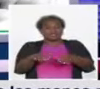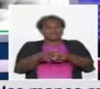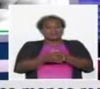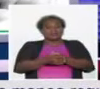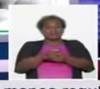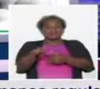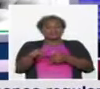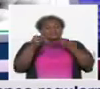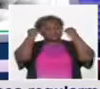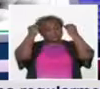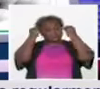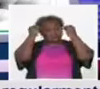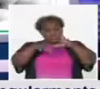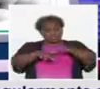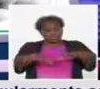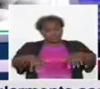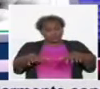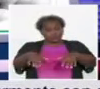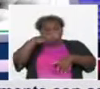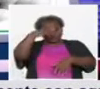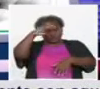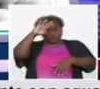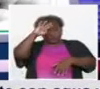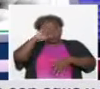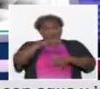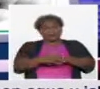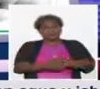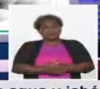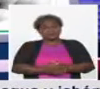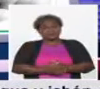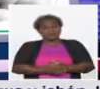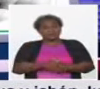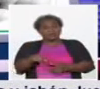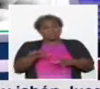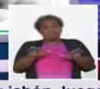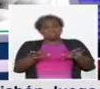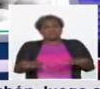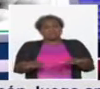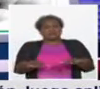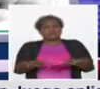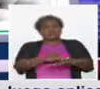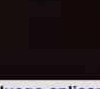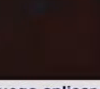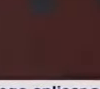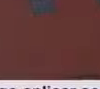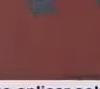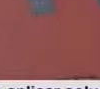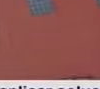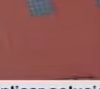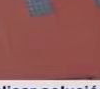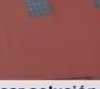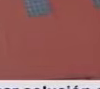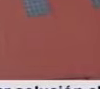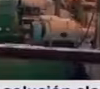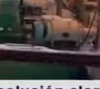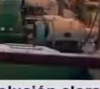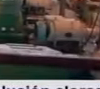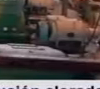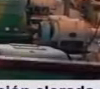análisis, a la situación epidemiológica en territorio nacional. Vamos a una pausa para ampliar otras informaciones.